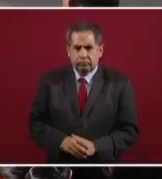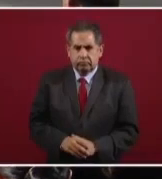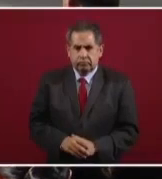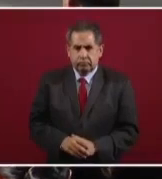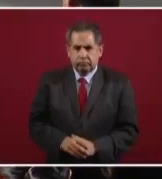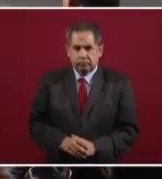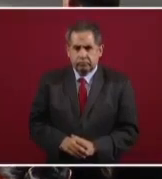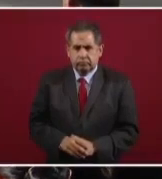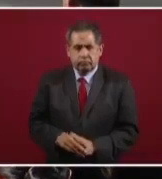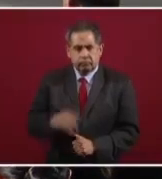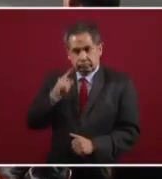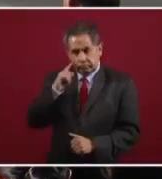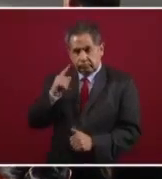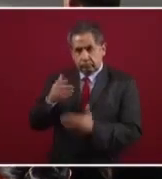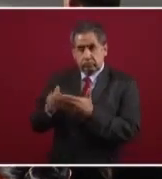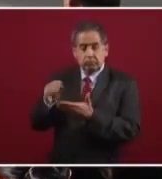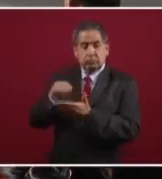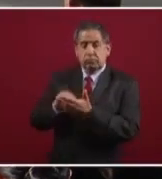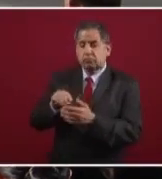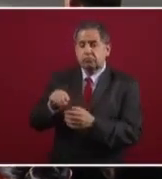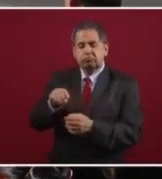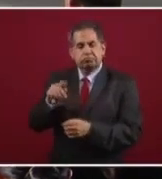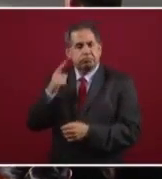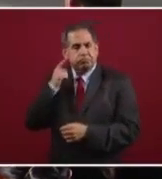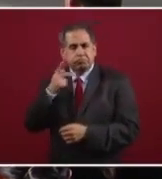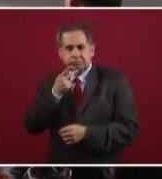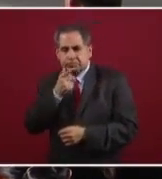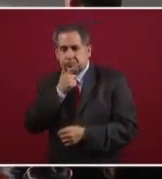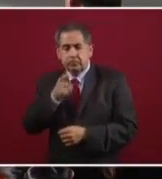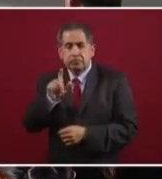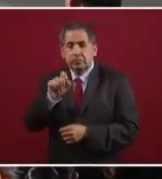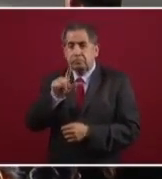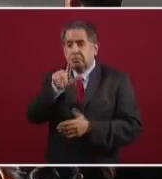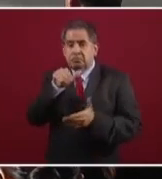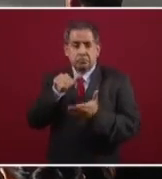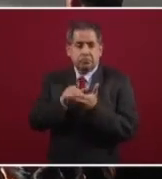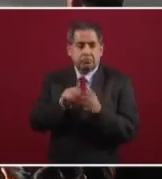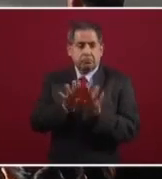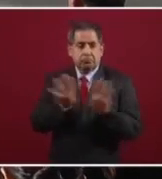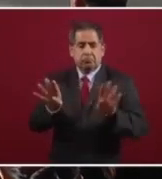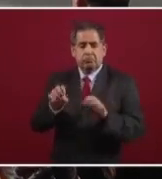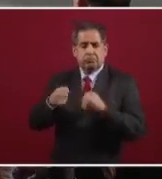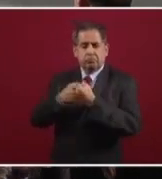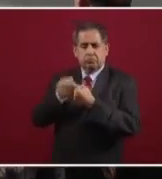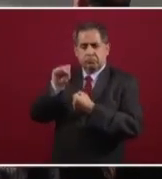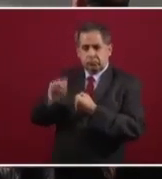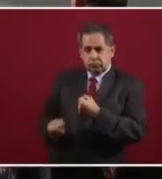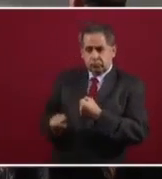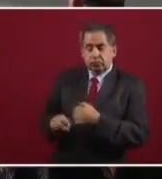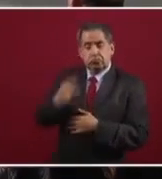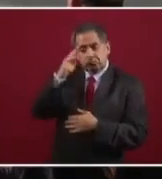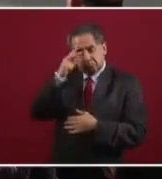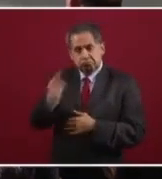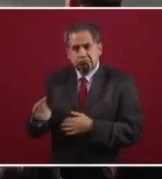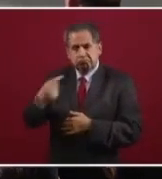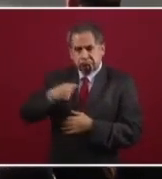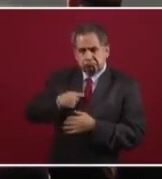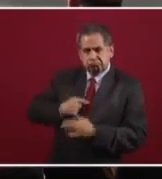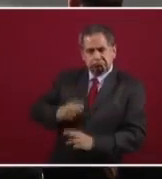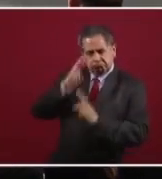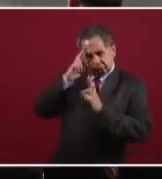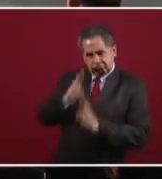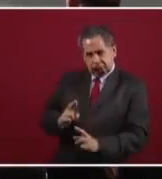Y por poner ahora 27 mil tropas en nuestra frontera sur, México nos ha estado mostrando un gran